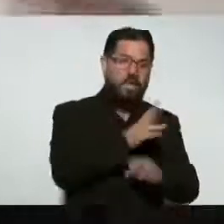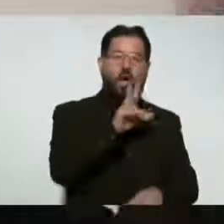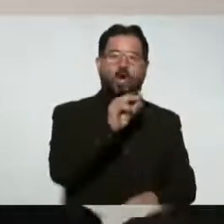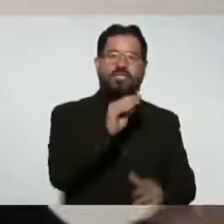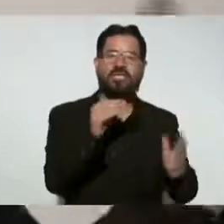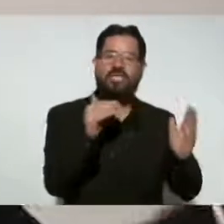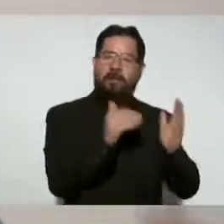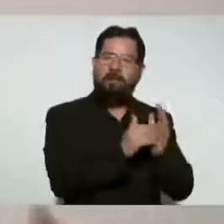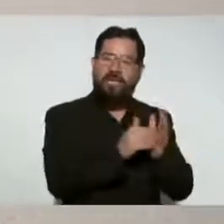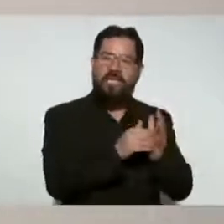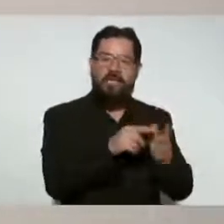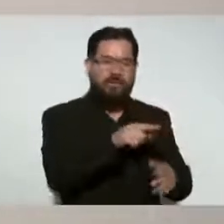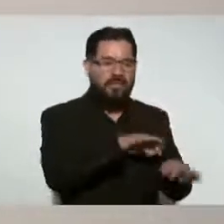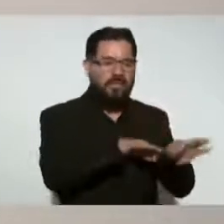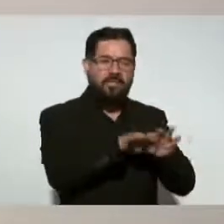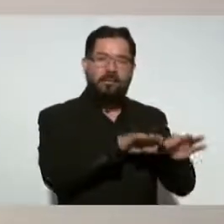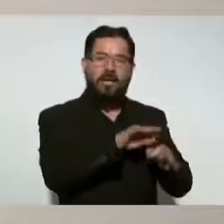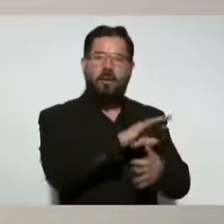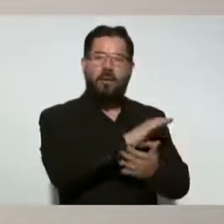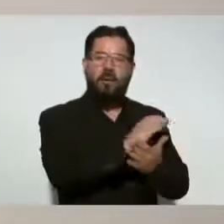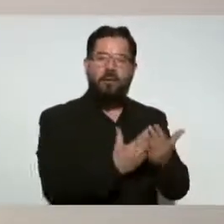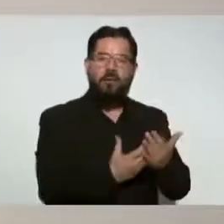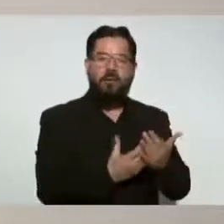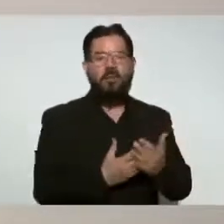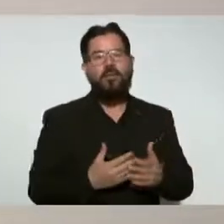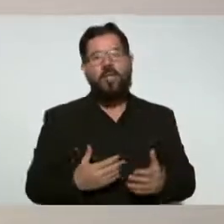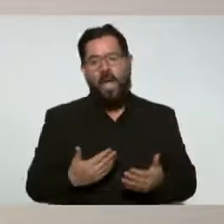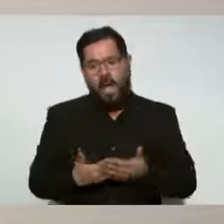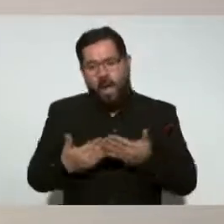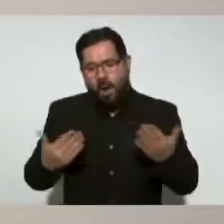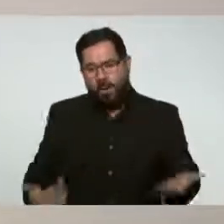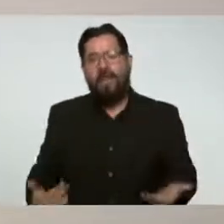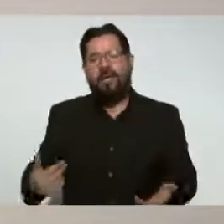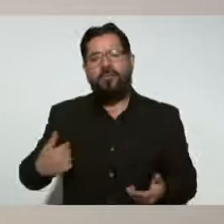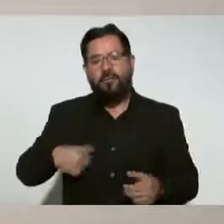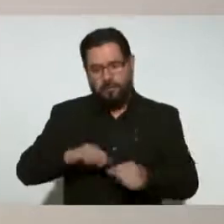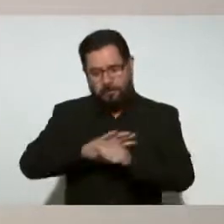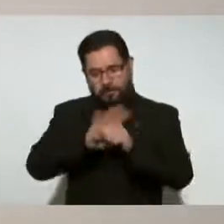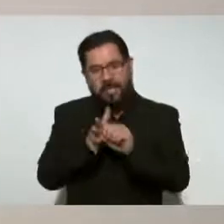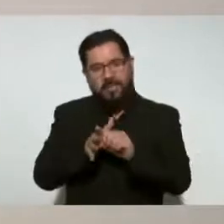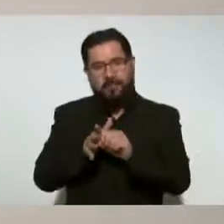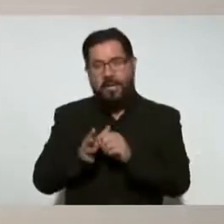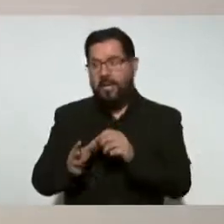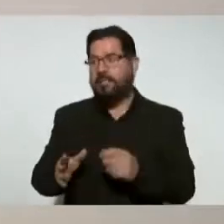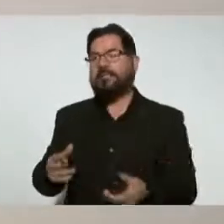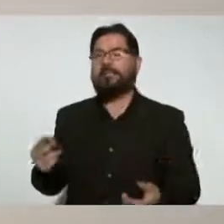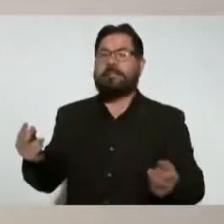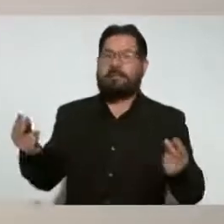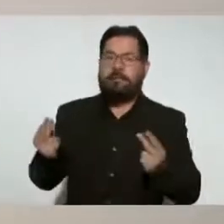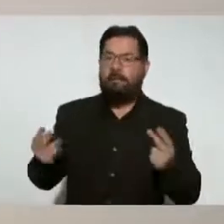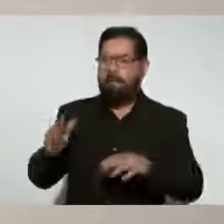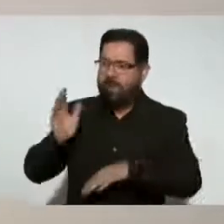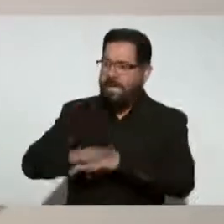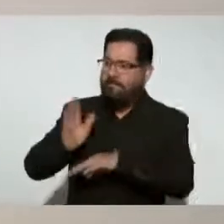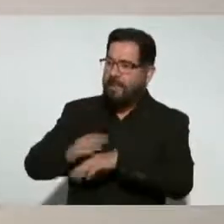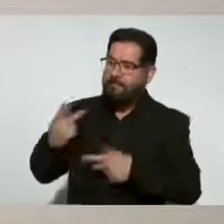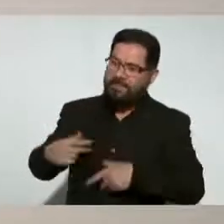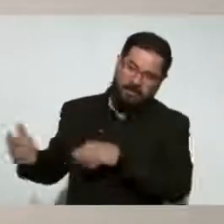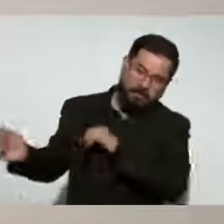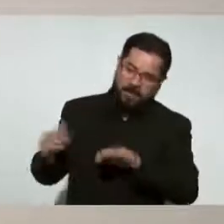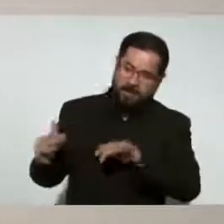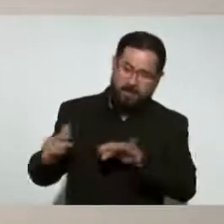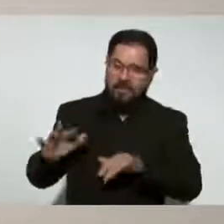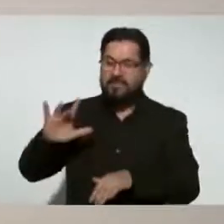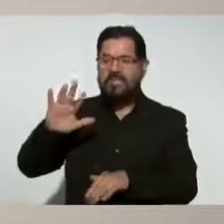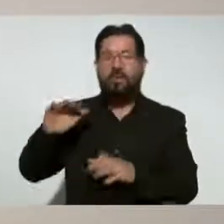que contratar más de 50 mil por la pandemia, antes, cuando eran